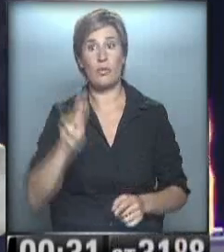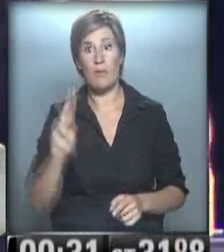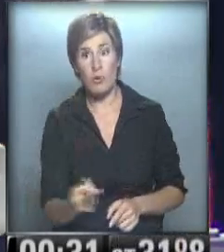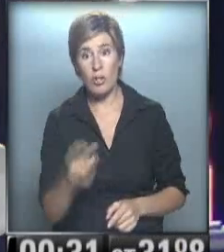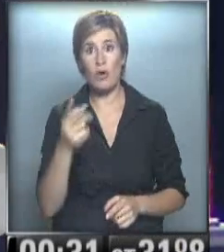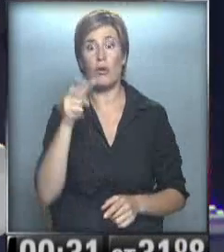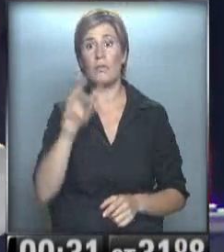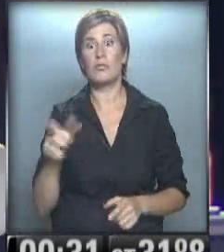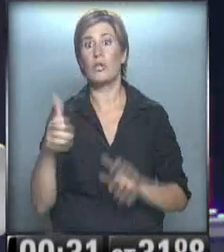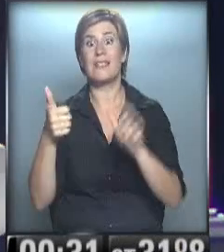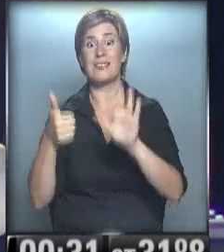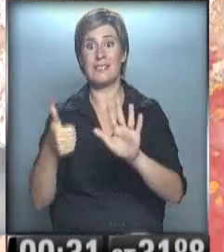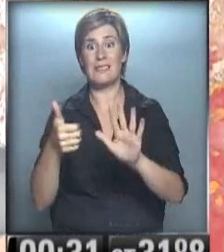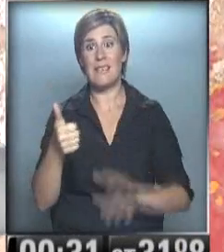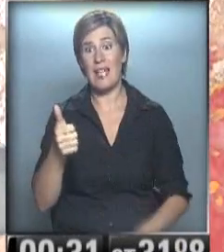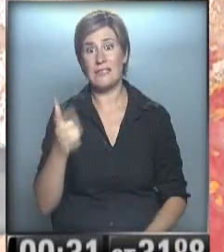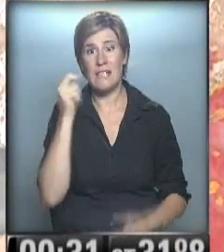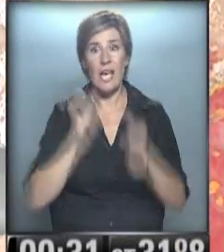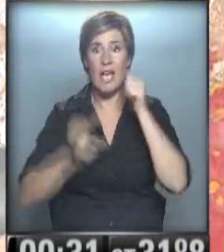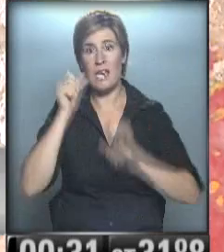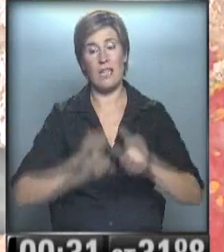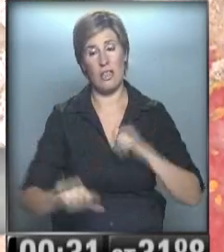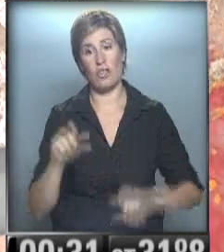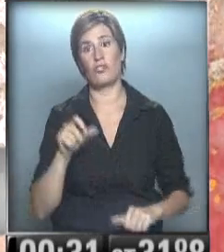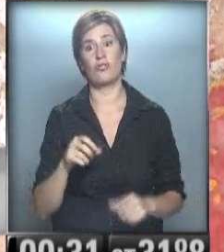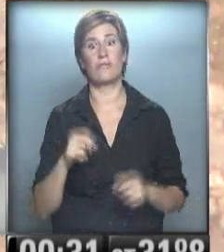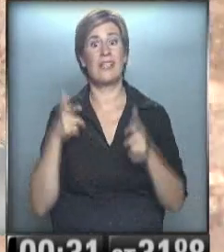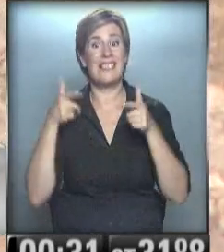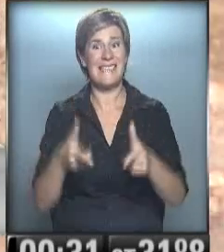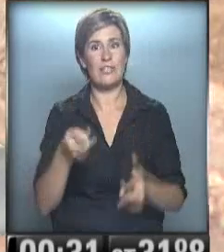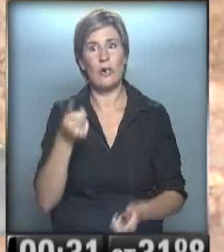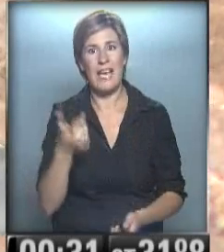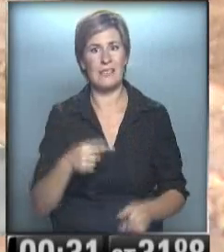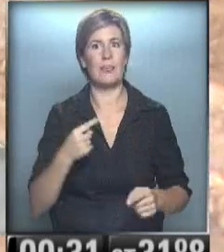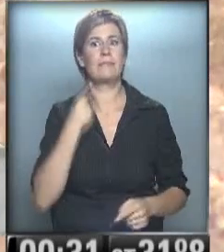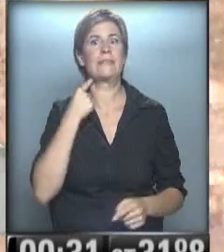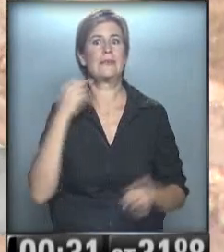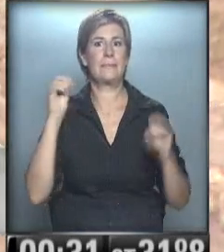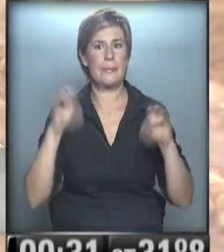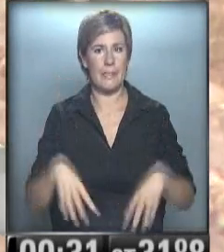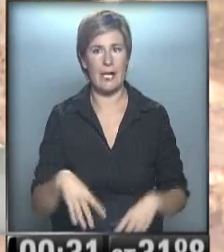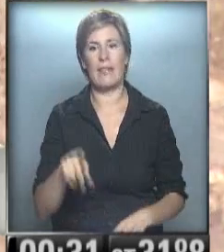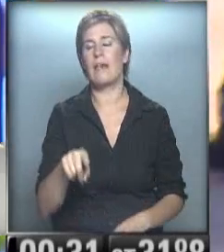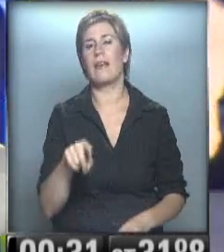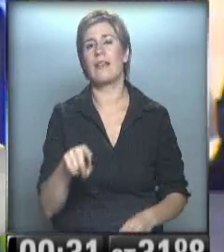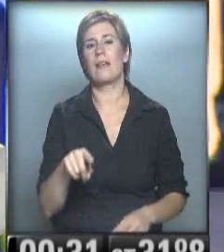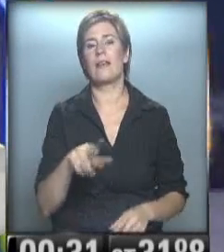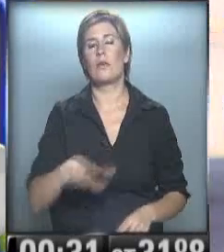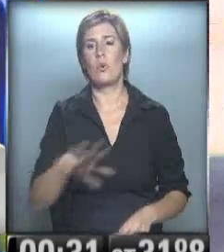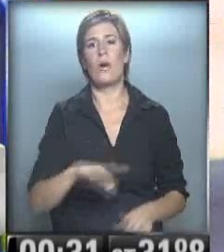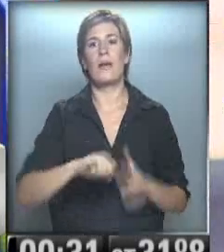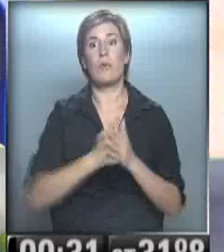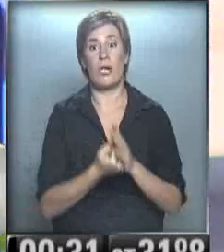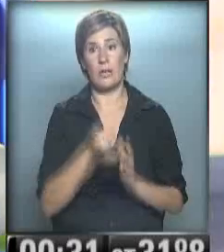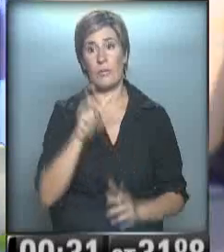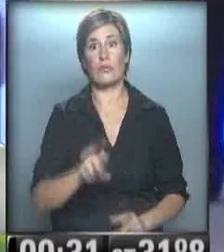es el resultado del tiroteo durante un intento de asalto a un camión blindado, recordemos, en la localidad de Moreno. La víctima fatal